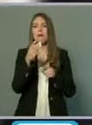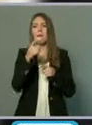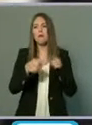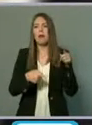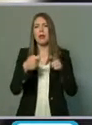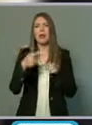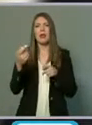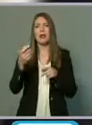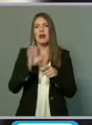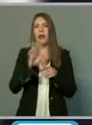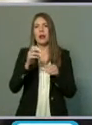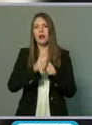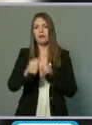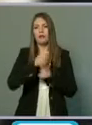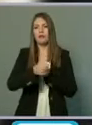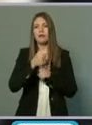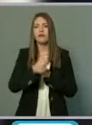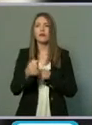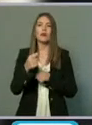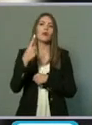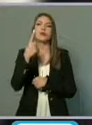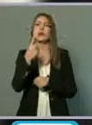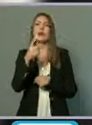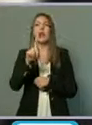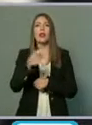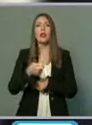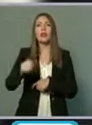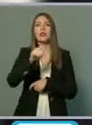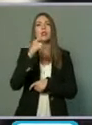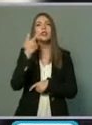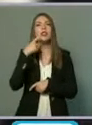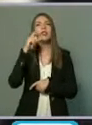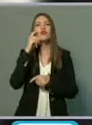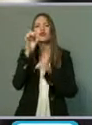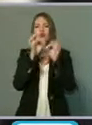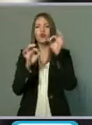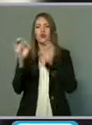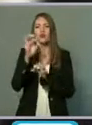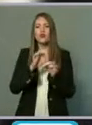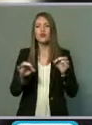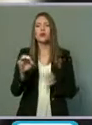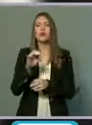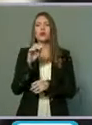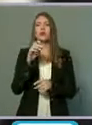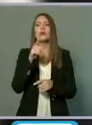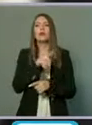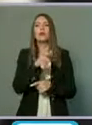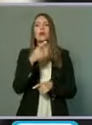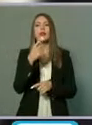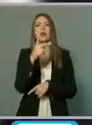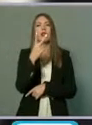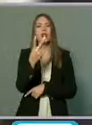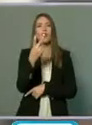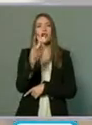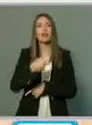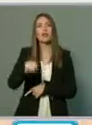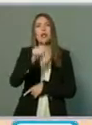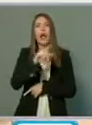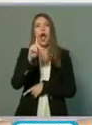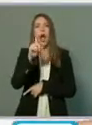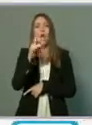cherry partido a la mitad, mi Pame, 2 tazas de agua y también media taza de nueces picadas. y sal y pimienta, que no puede